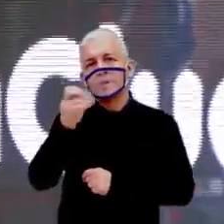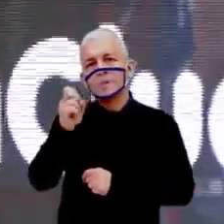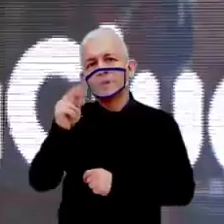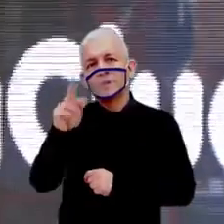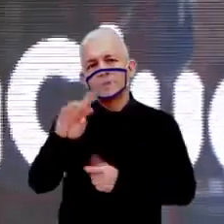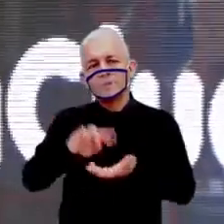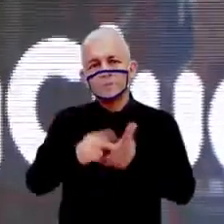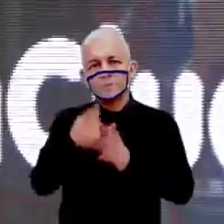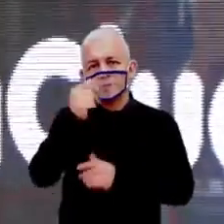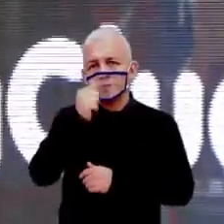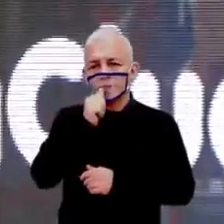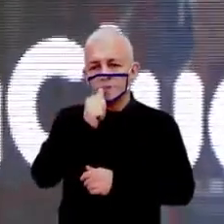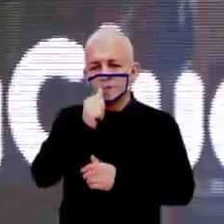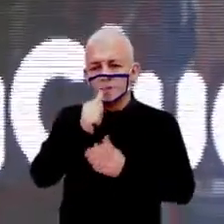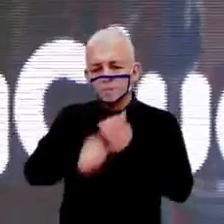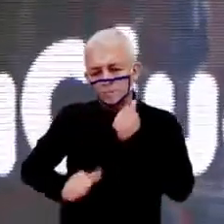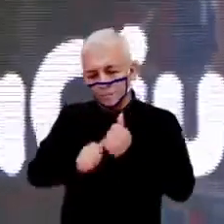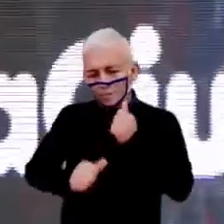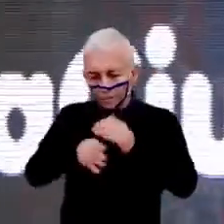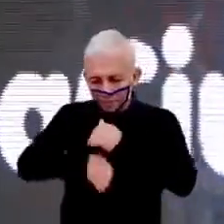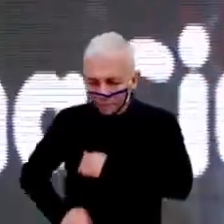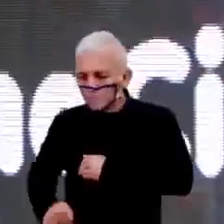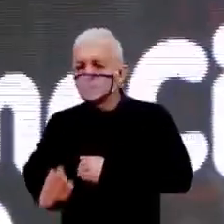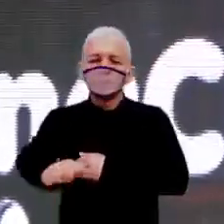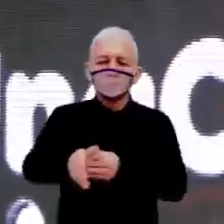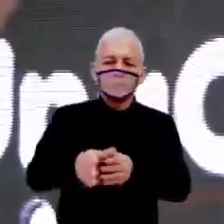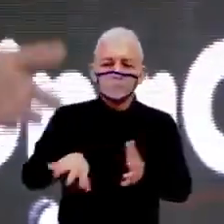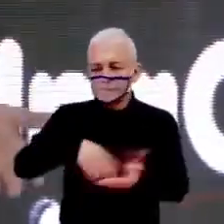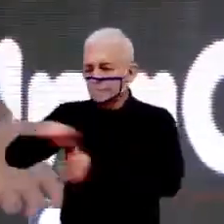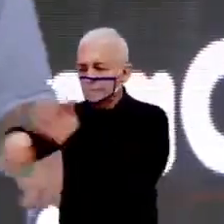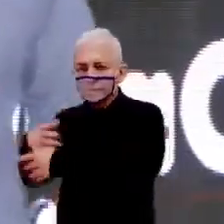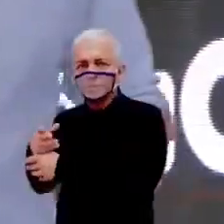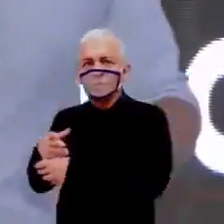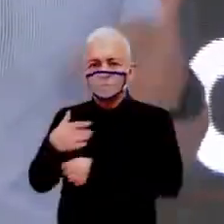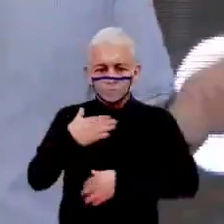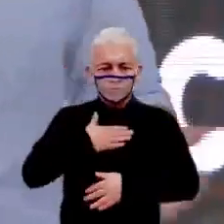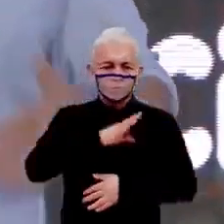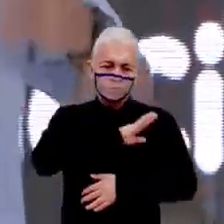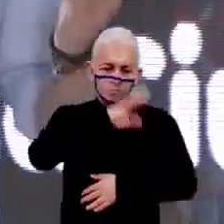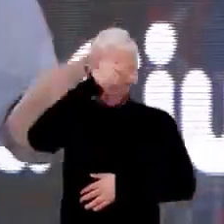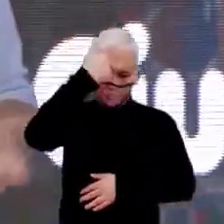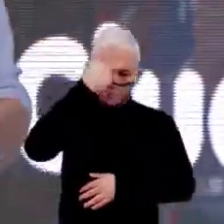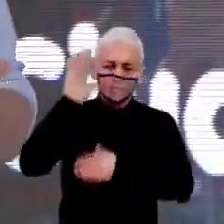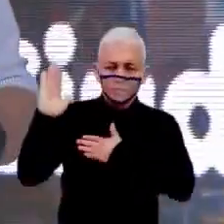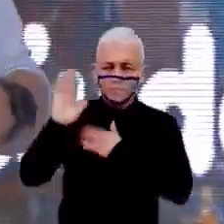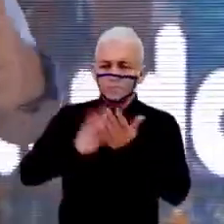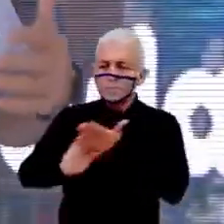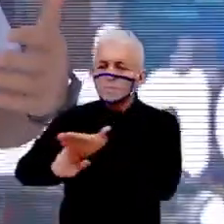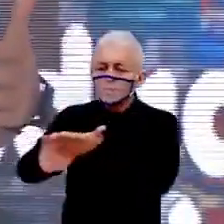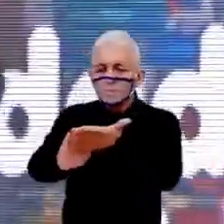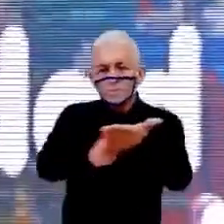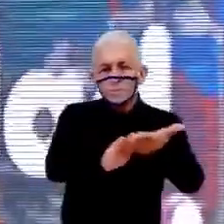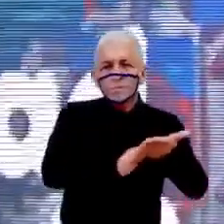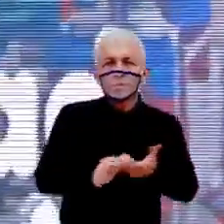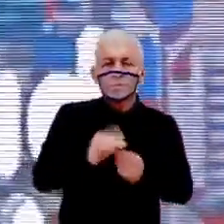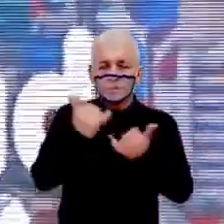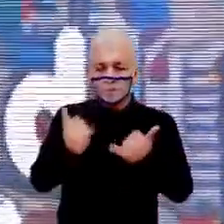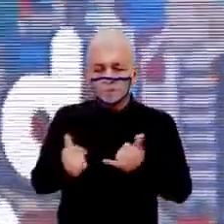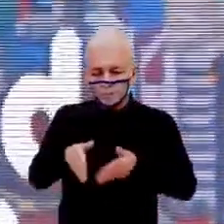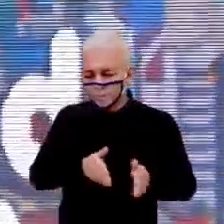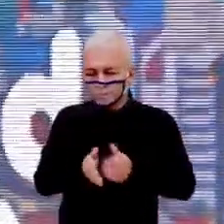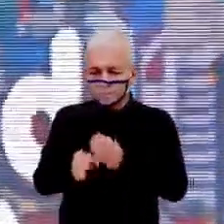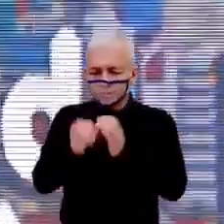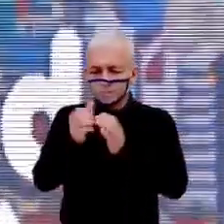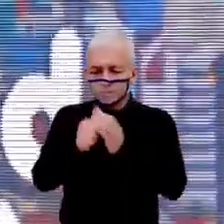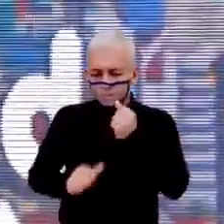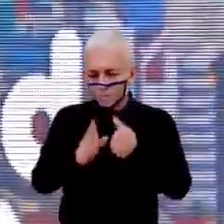a hacer el alcantarillado. Son barrios que crecieron de manera desorganizada y mediante invasiones hace muchas décadas, pero que desafortunadamente no